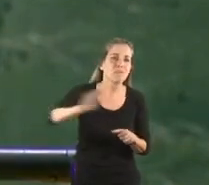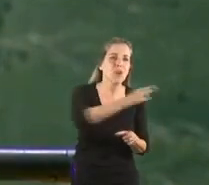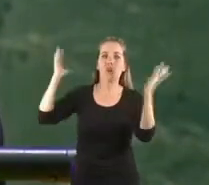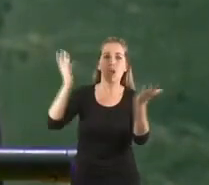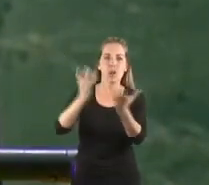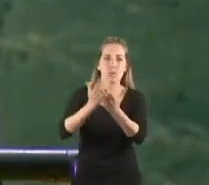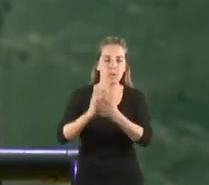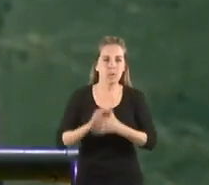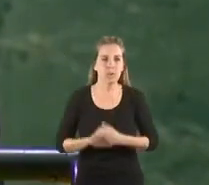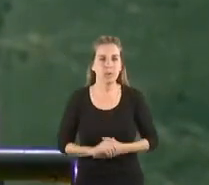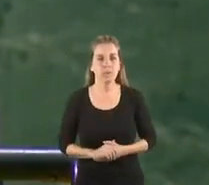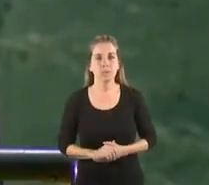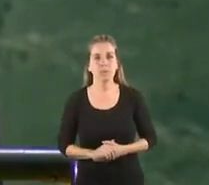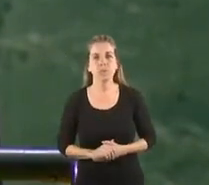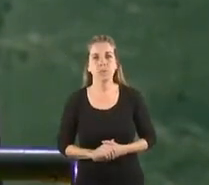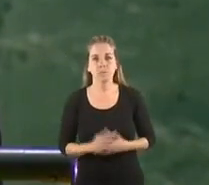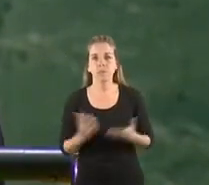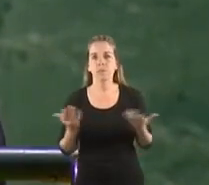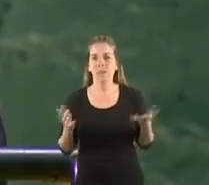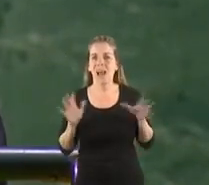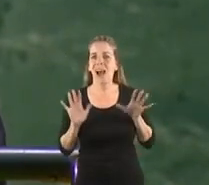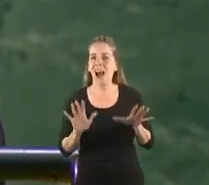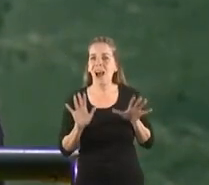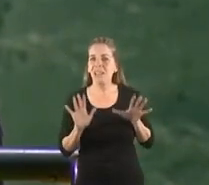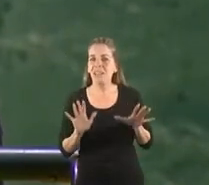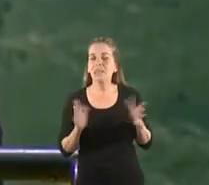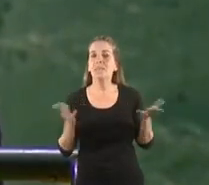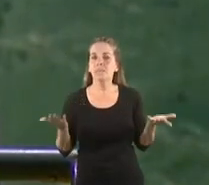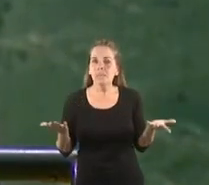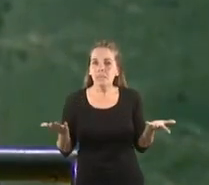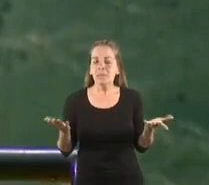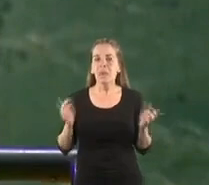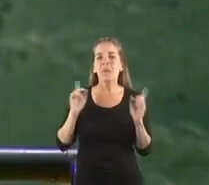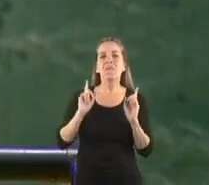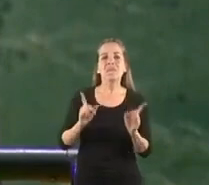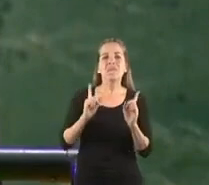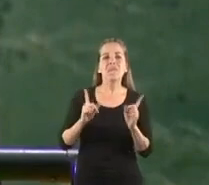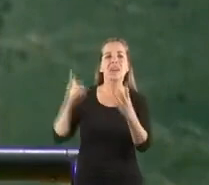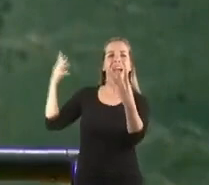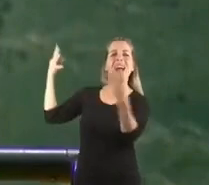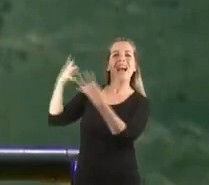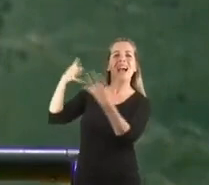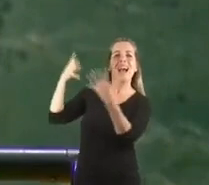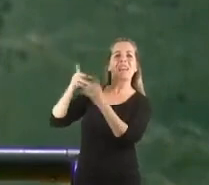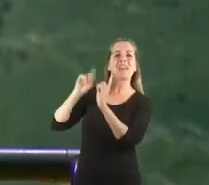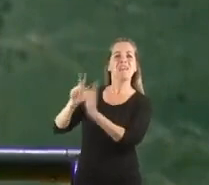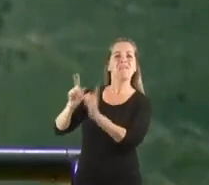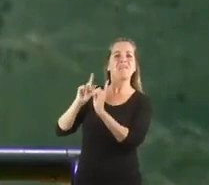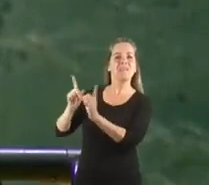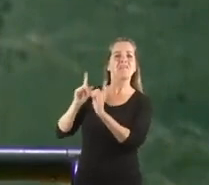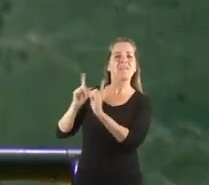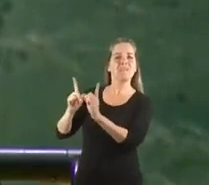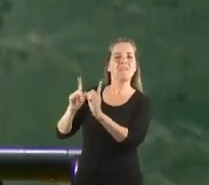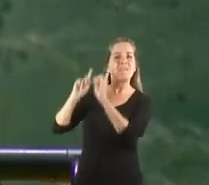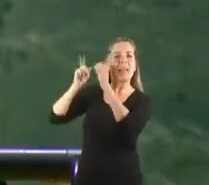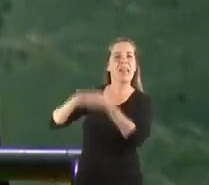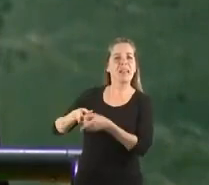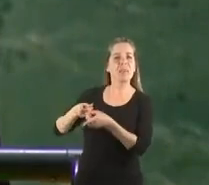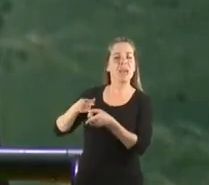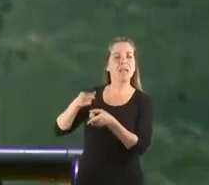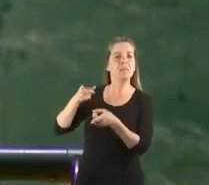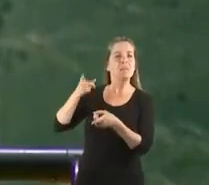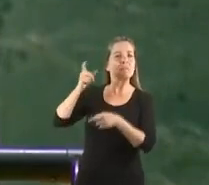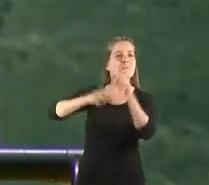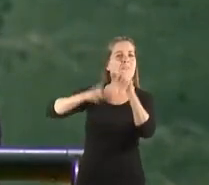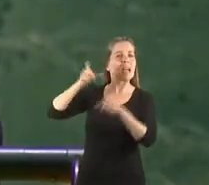desigualdad. Todo sucede mientras una guerra se prolonga, llevándose consigo más vidas humanas